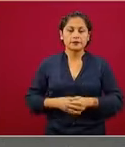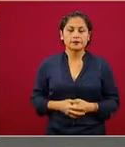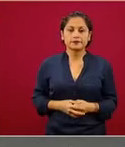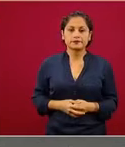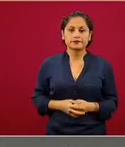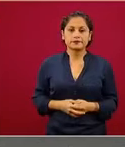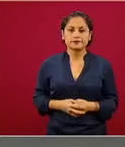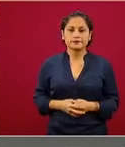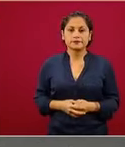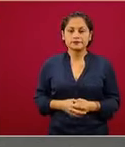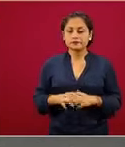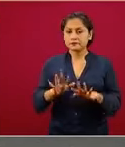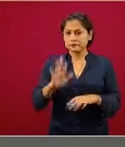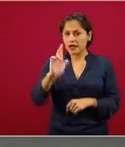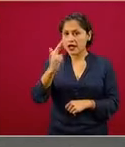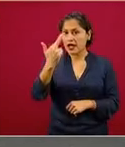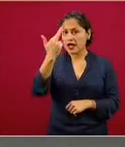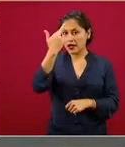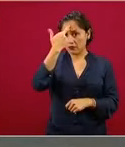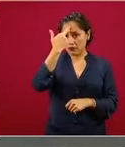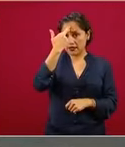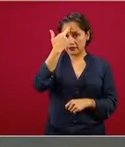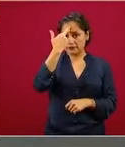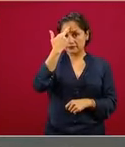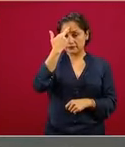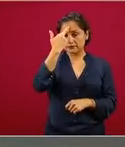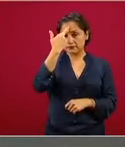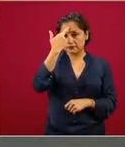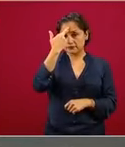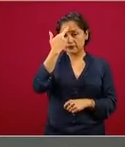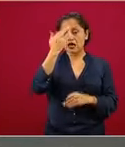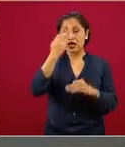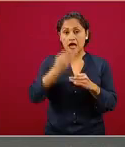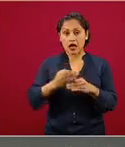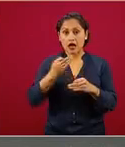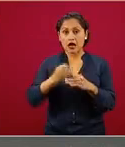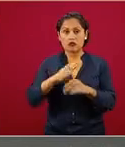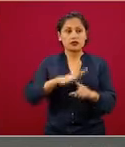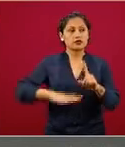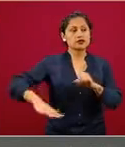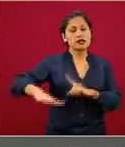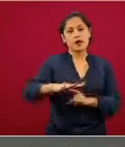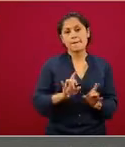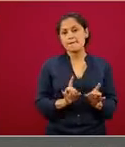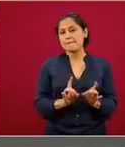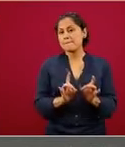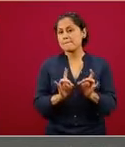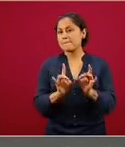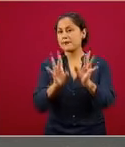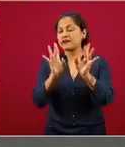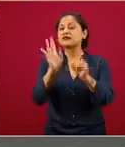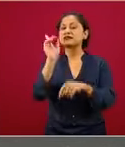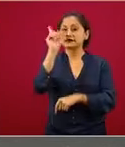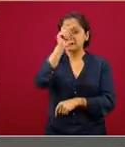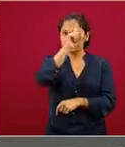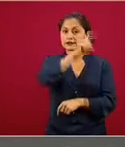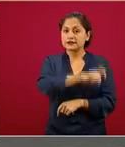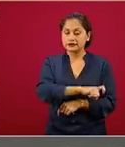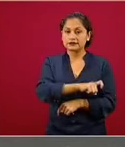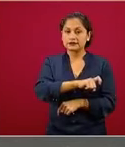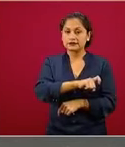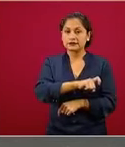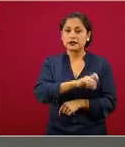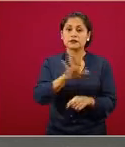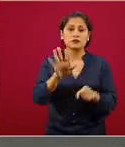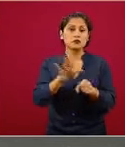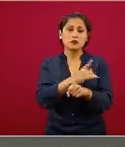Recordar que estamos ante un escenario complejo, es decir, una situación en la que hay muchos